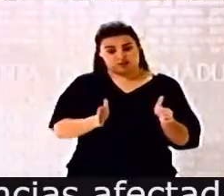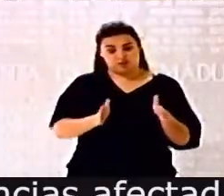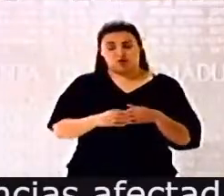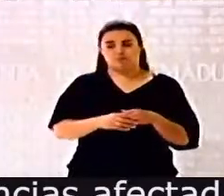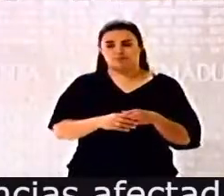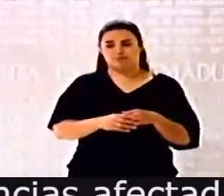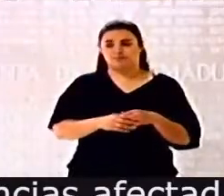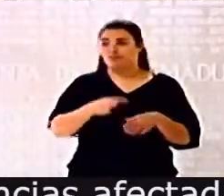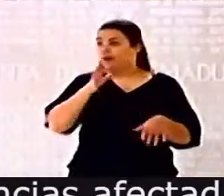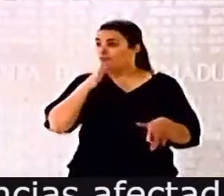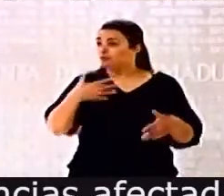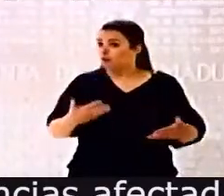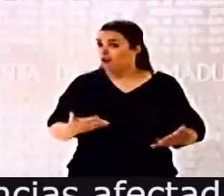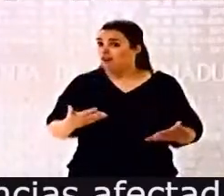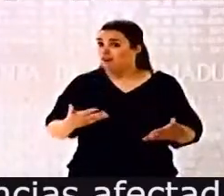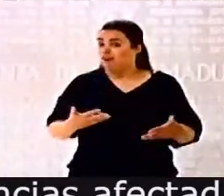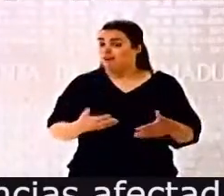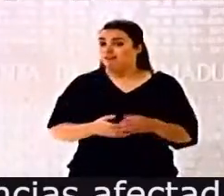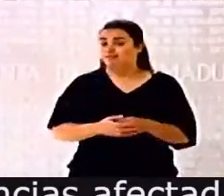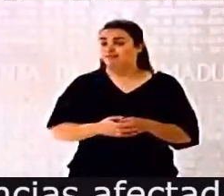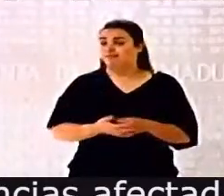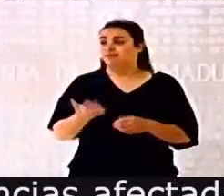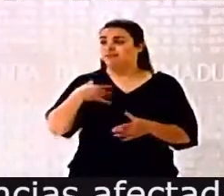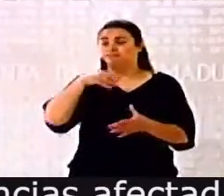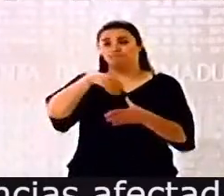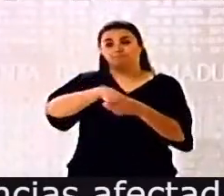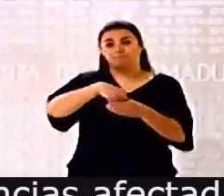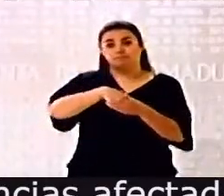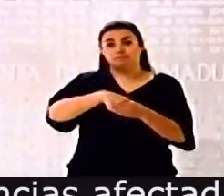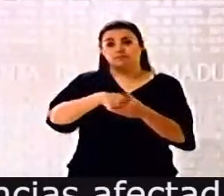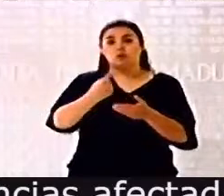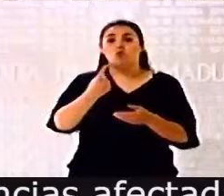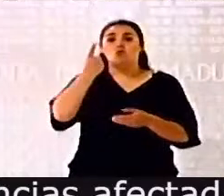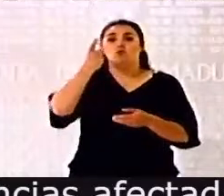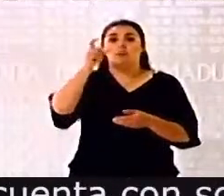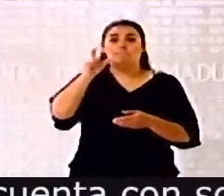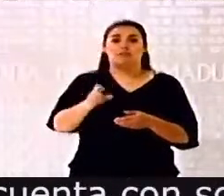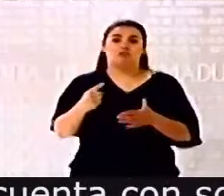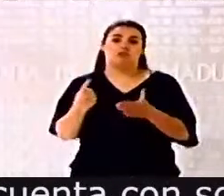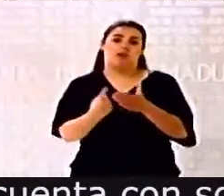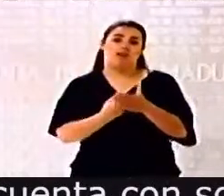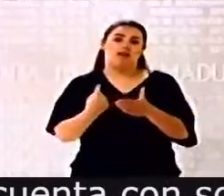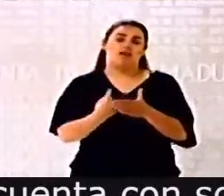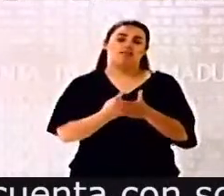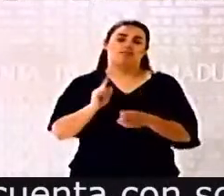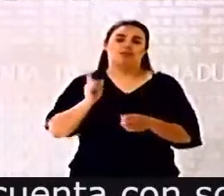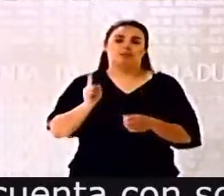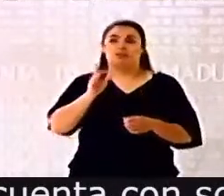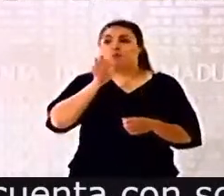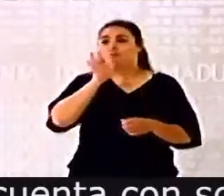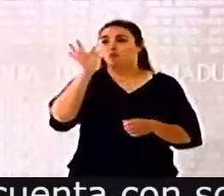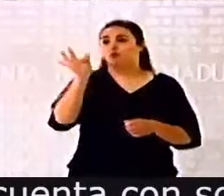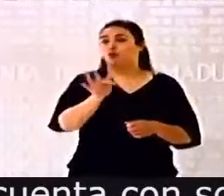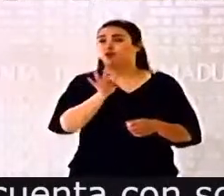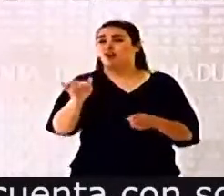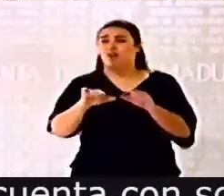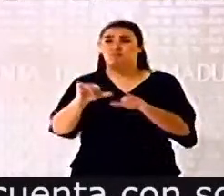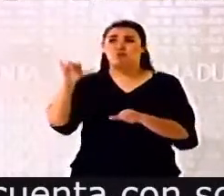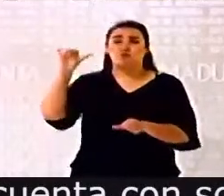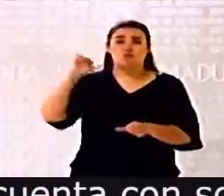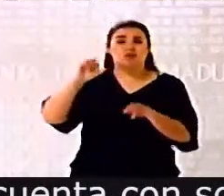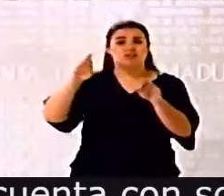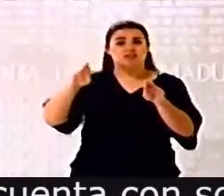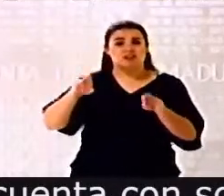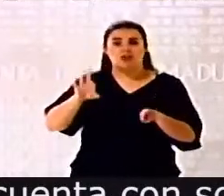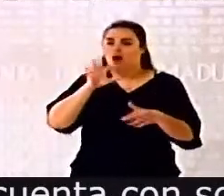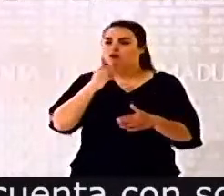que hoy, a día de hoy, cuenta con solo 1 persona aislada del total de personas que se dieron en la